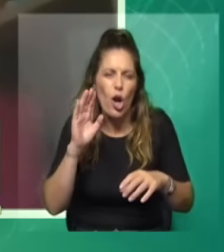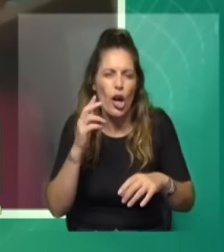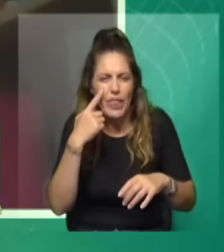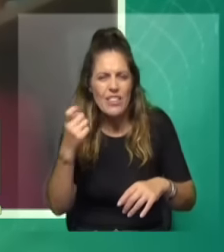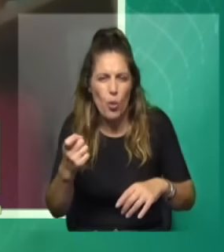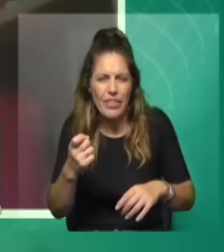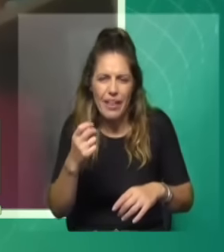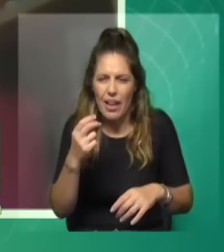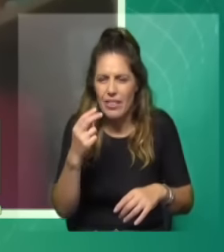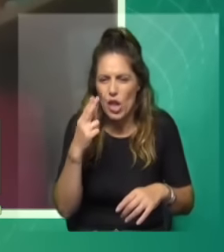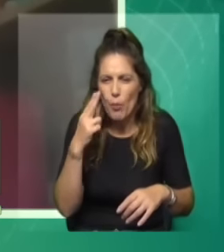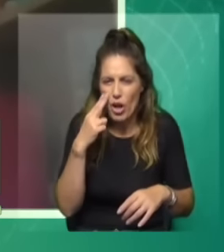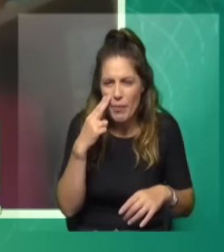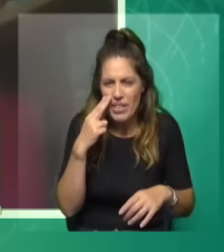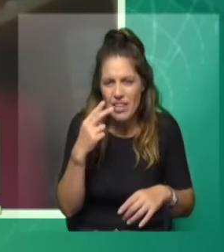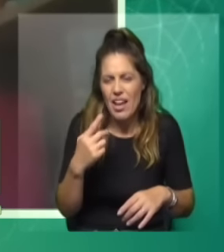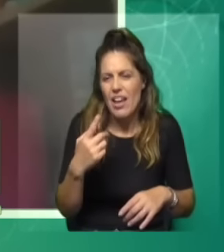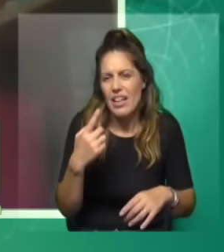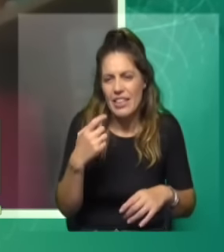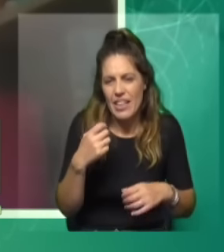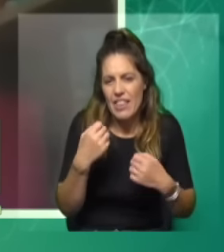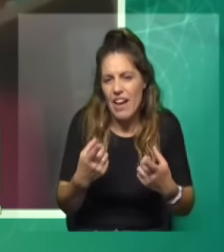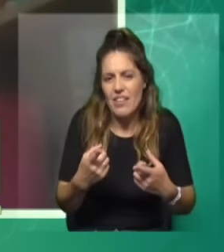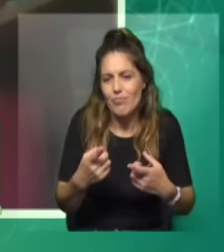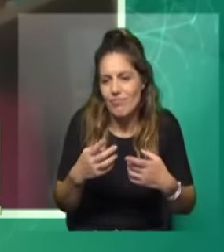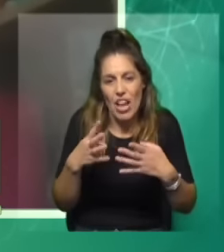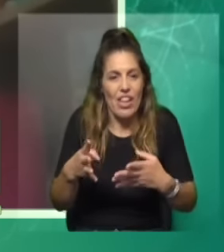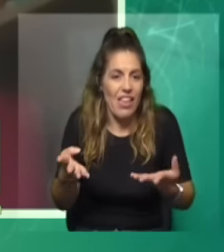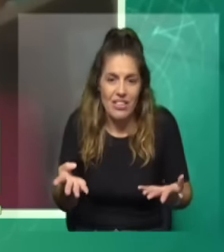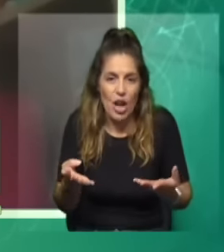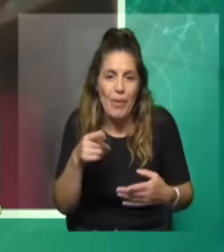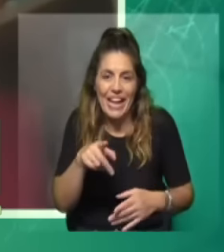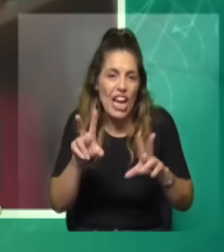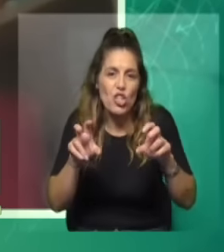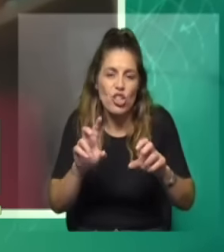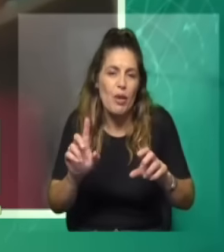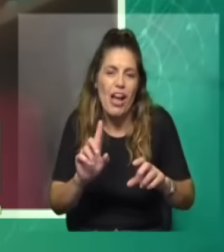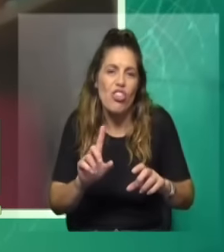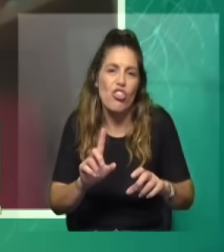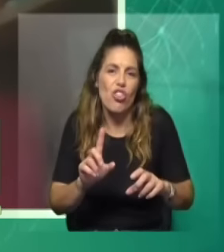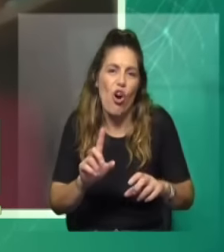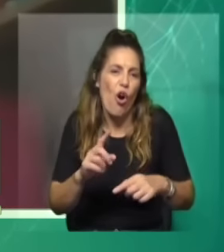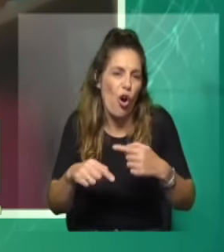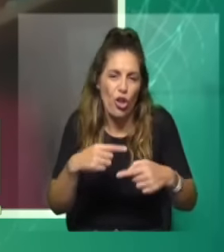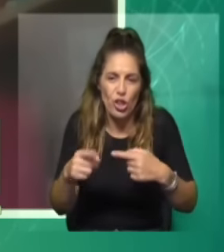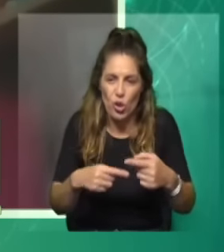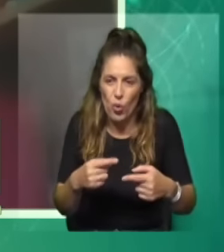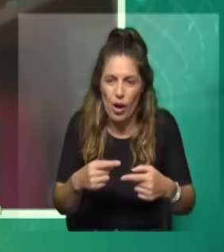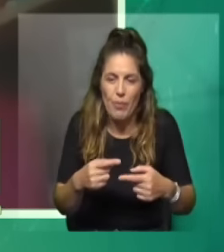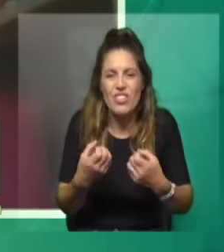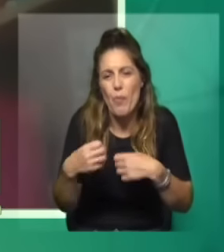dispuestos a dar la batalla para que esos temas no no nos ganen Porque si nos ganan a nosotros pierde